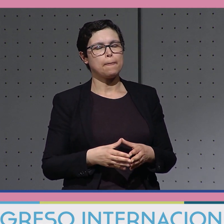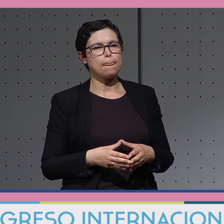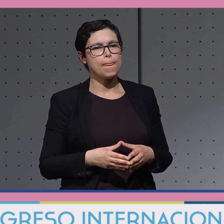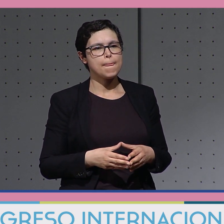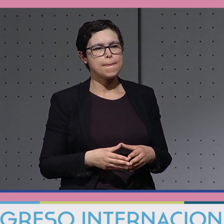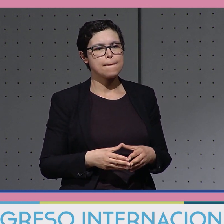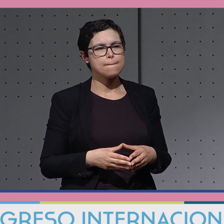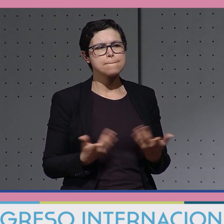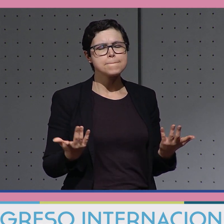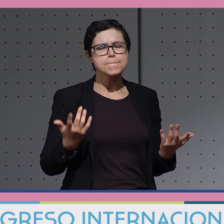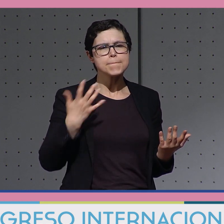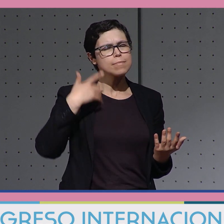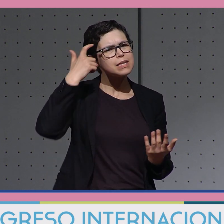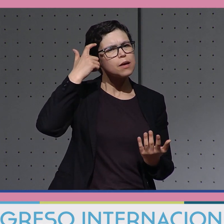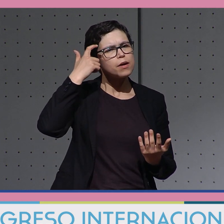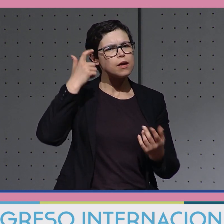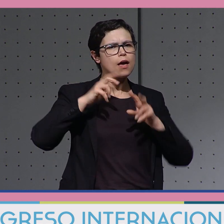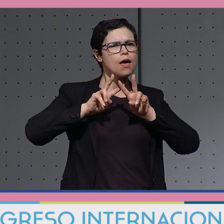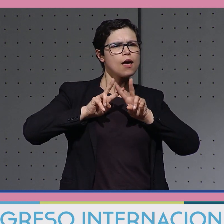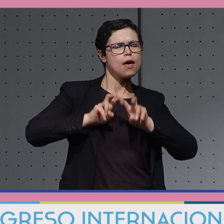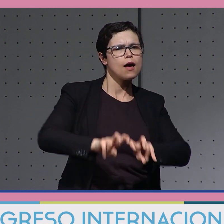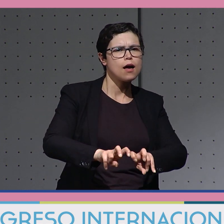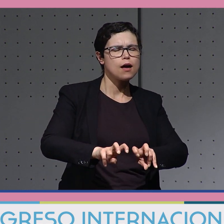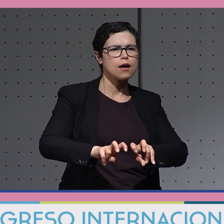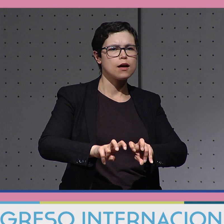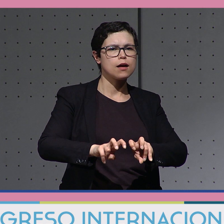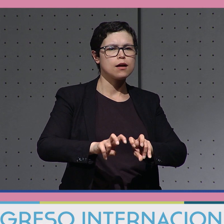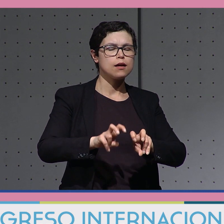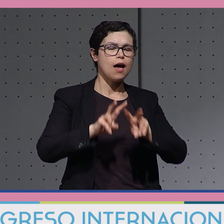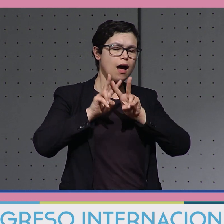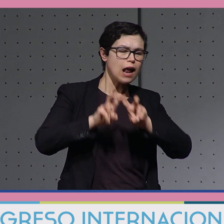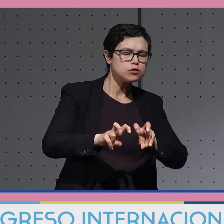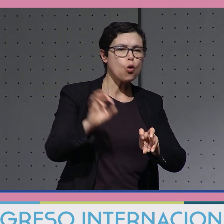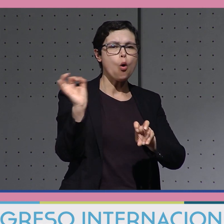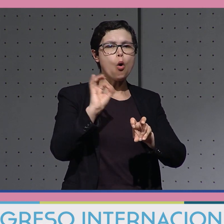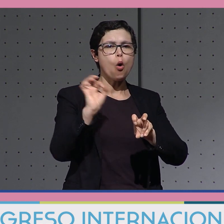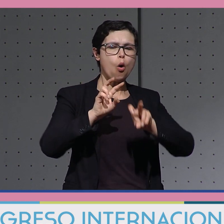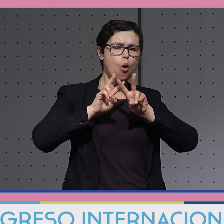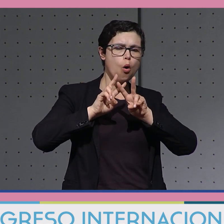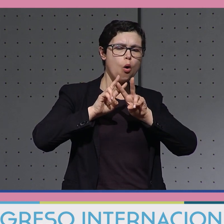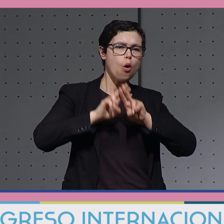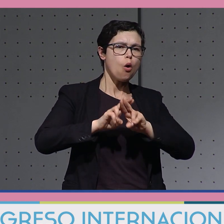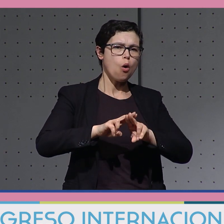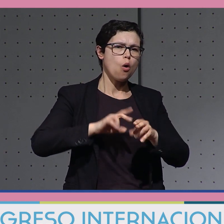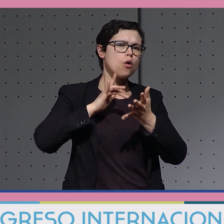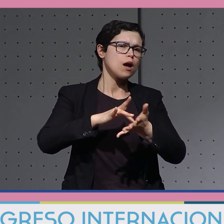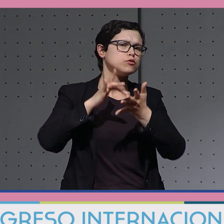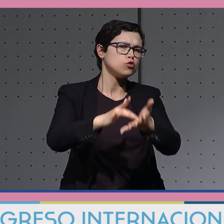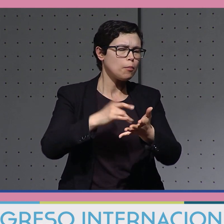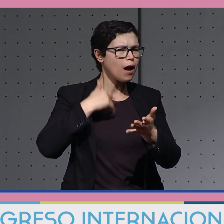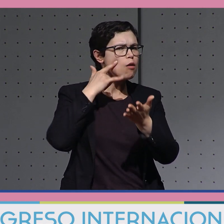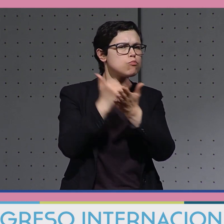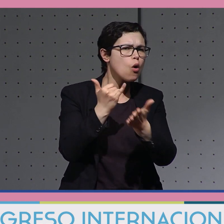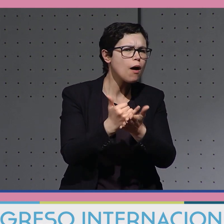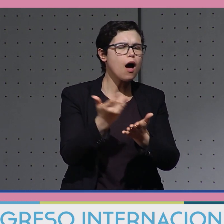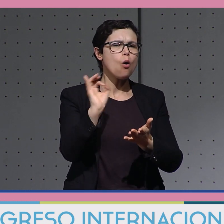¿qué tipo de análisis se debería hacer o tipo de revisión para decir, pues es que a lo mejor había que probar otra cosa? Ese tipo,